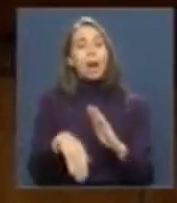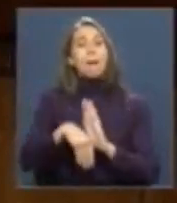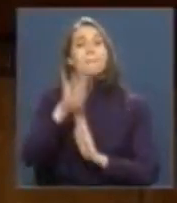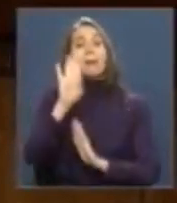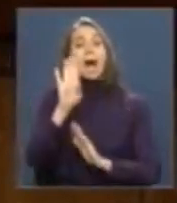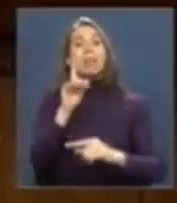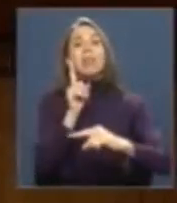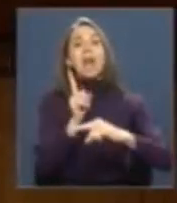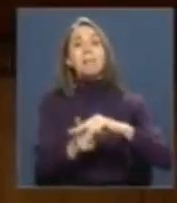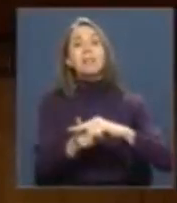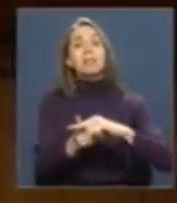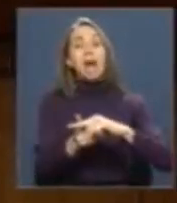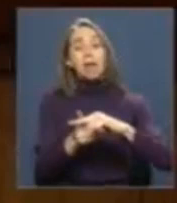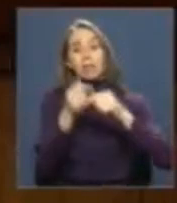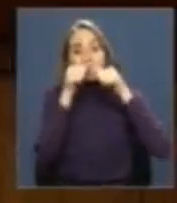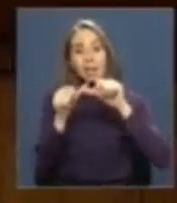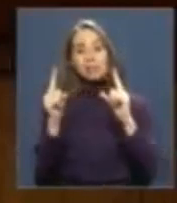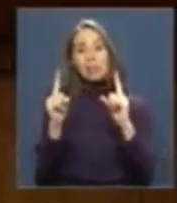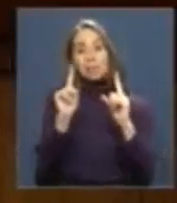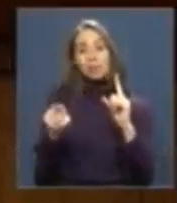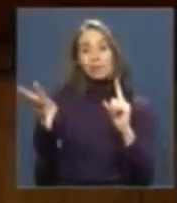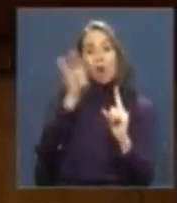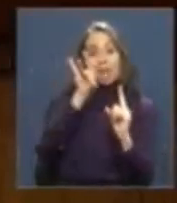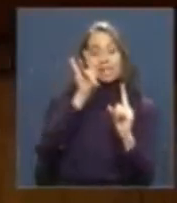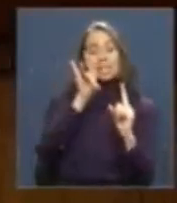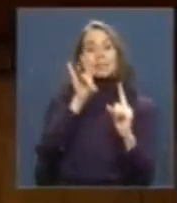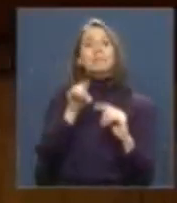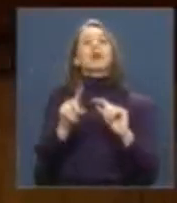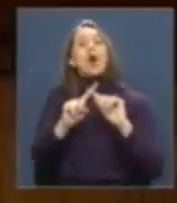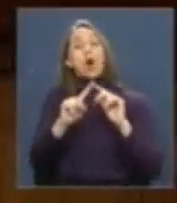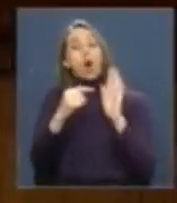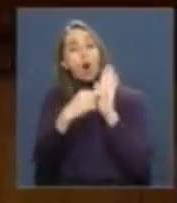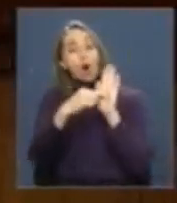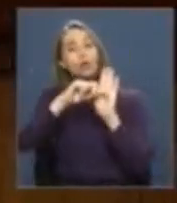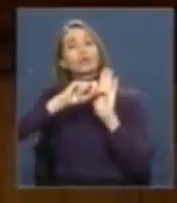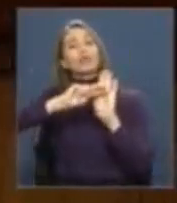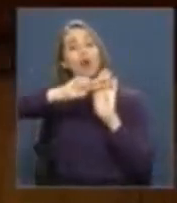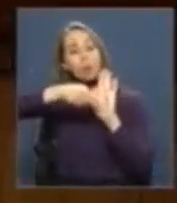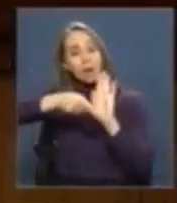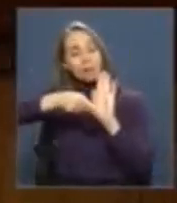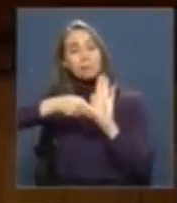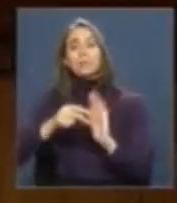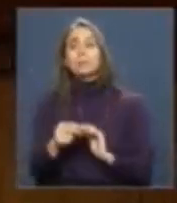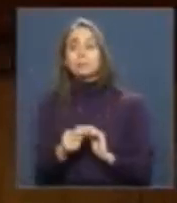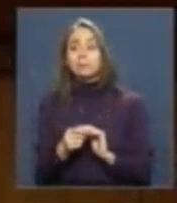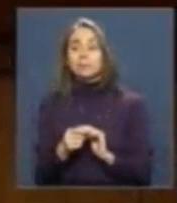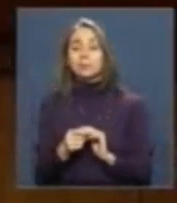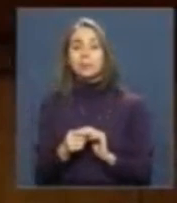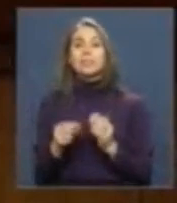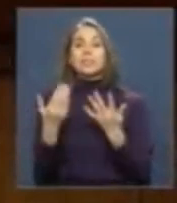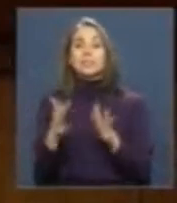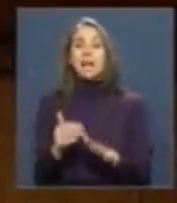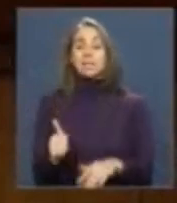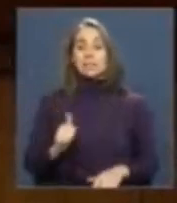mitad de su mandato otra mienta extiende el considerar que se ha cumplido el